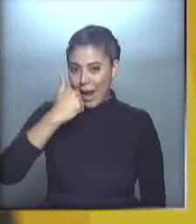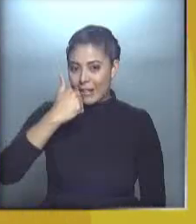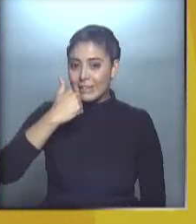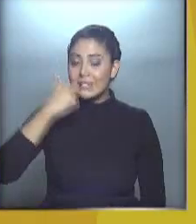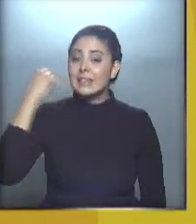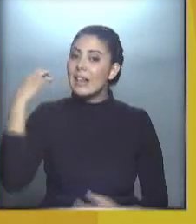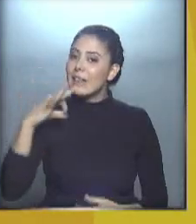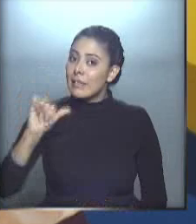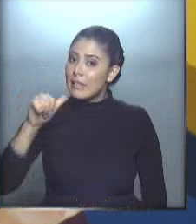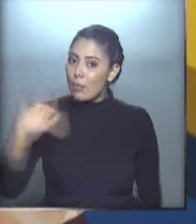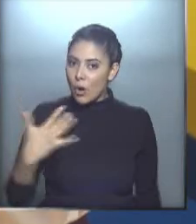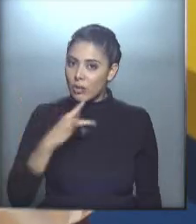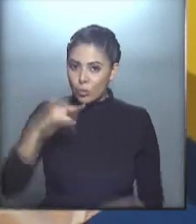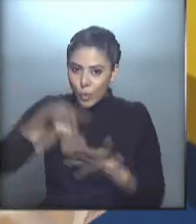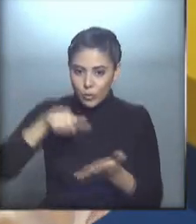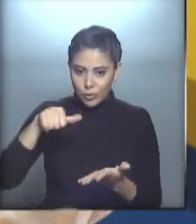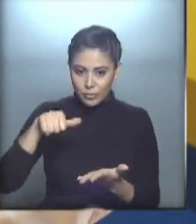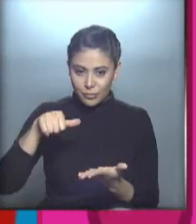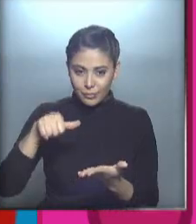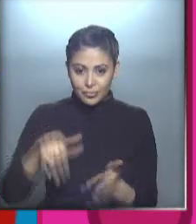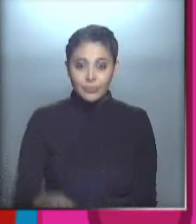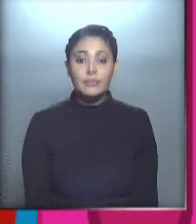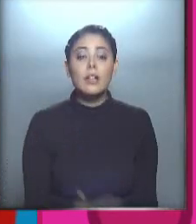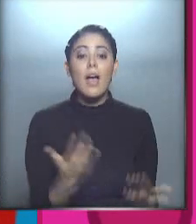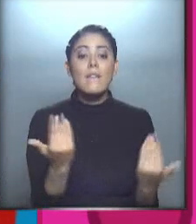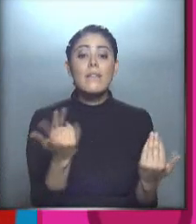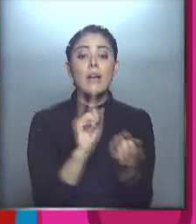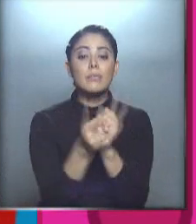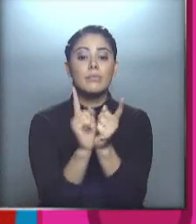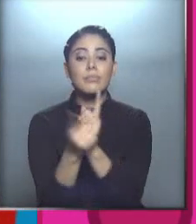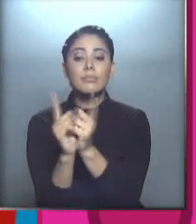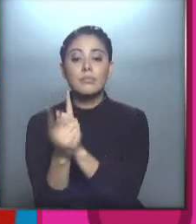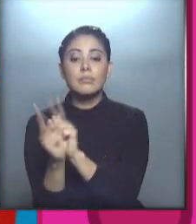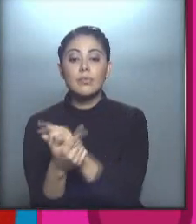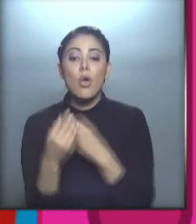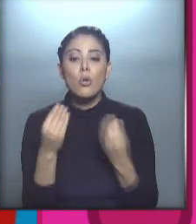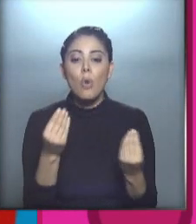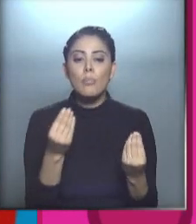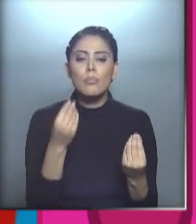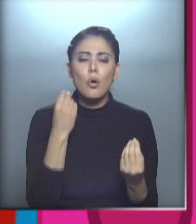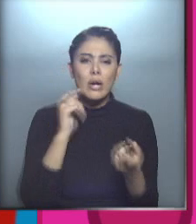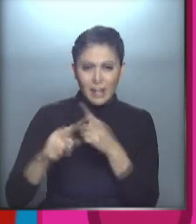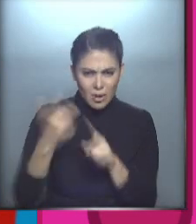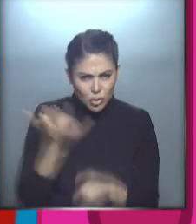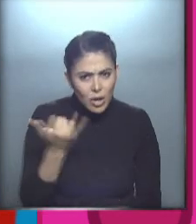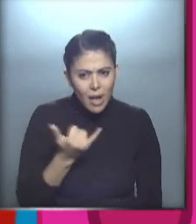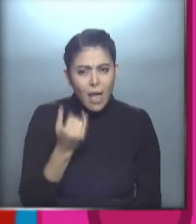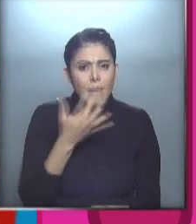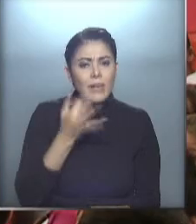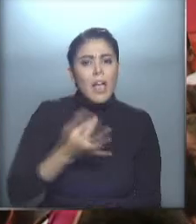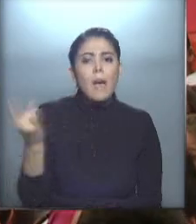delantera. Por eso, ¡aprieta el botón! A ver la máquina asombrosa. ¿Qué relación nos va a